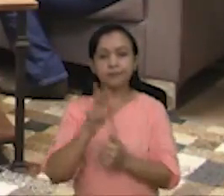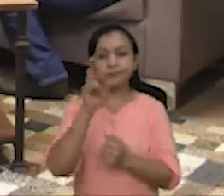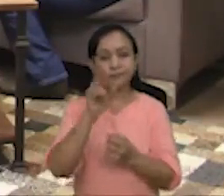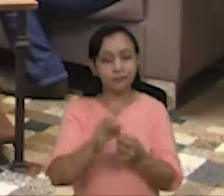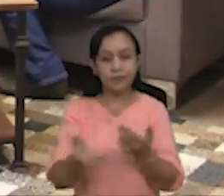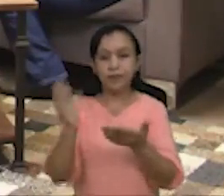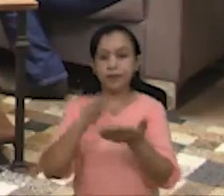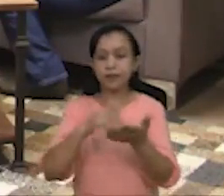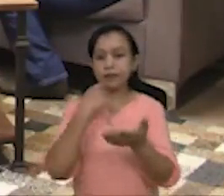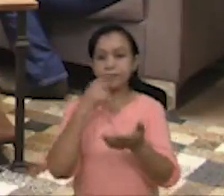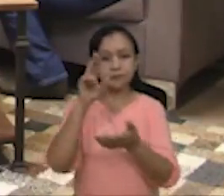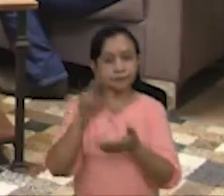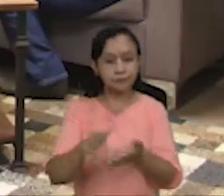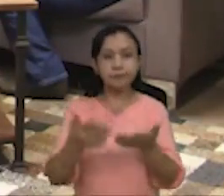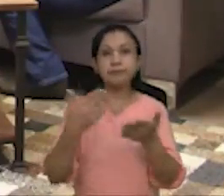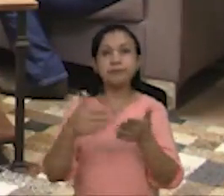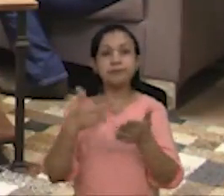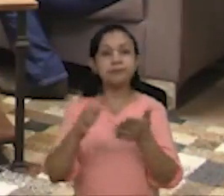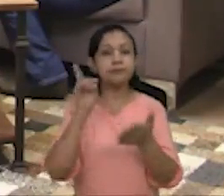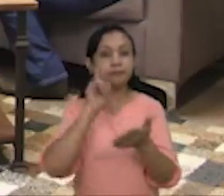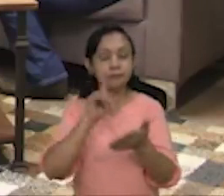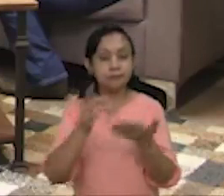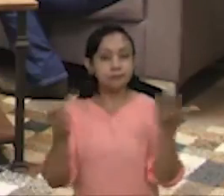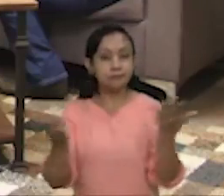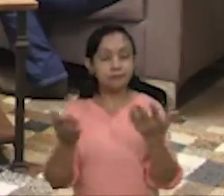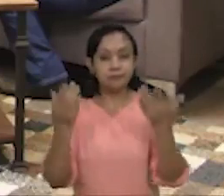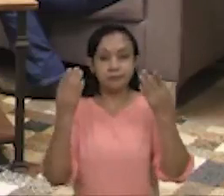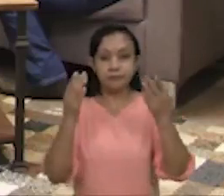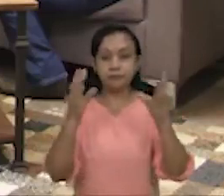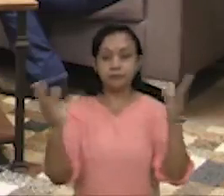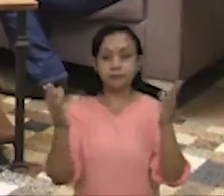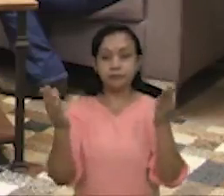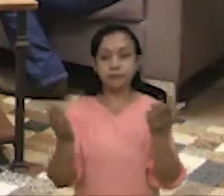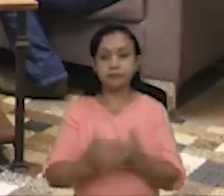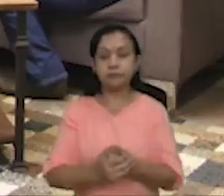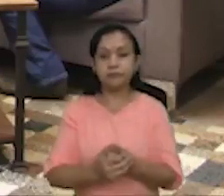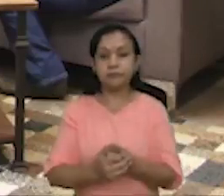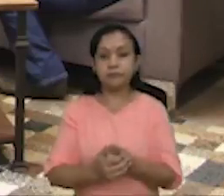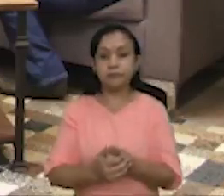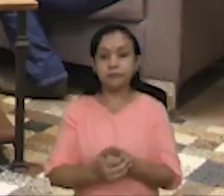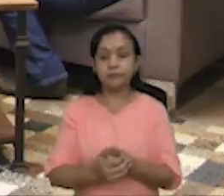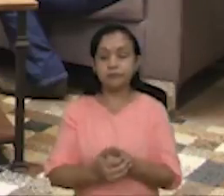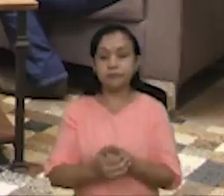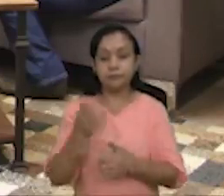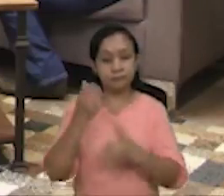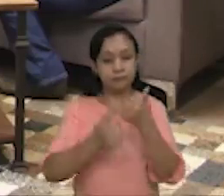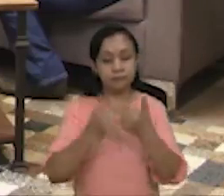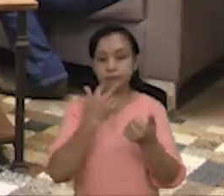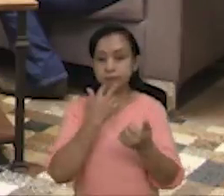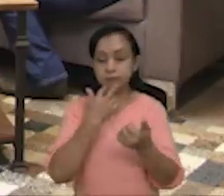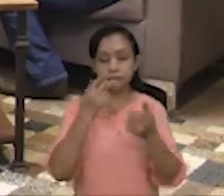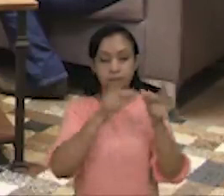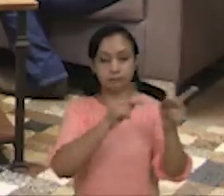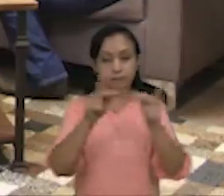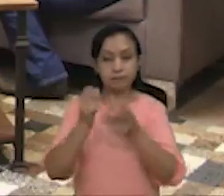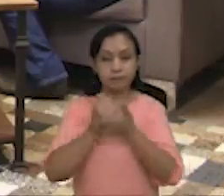discursos que son fácilmente desmontables, cosas que realmente no están resolviendo el problema de todos los días de la